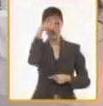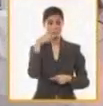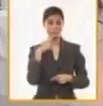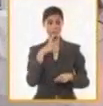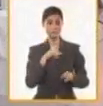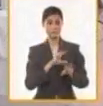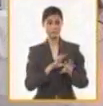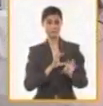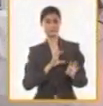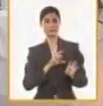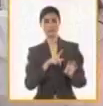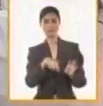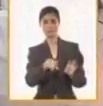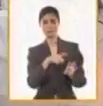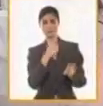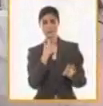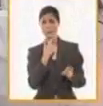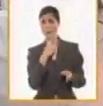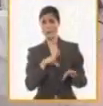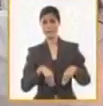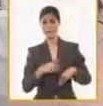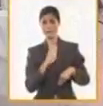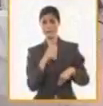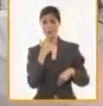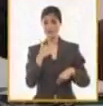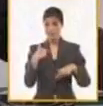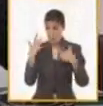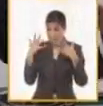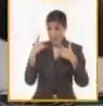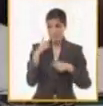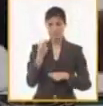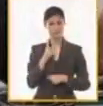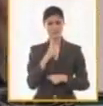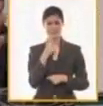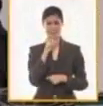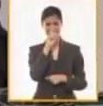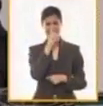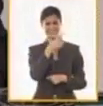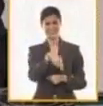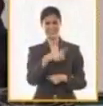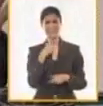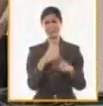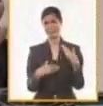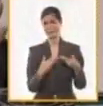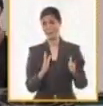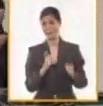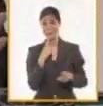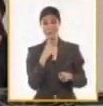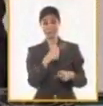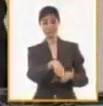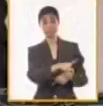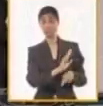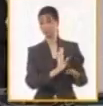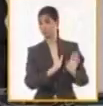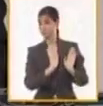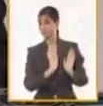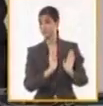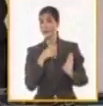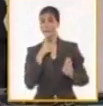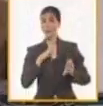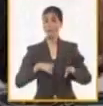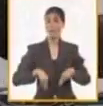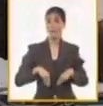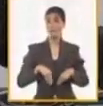con acciones que no las aplaudo porque son feas, pero bueno, es asunto de ellos, si se lo aceptan o no a